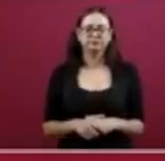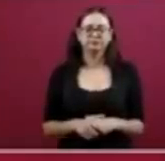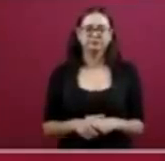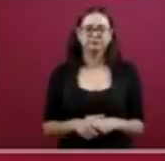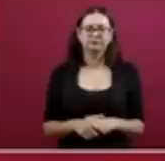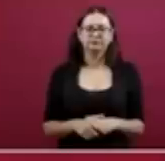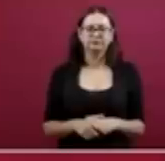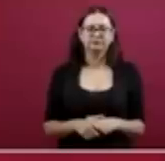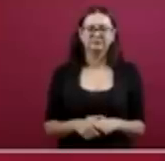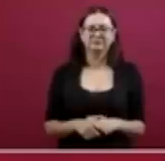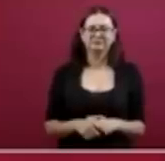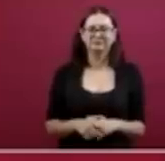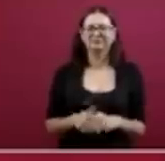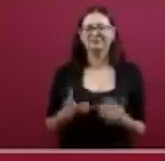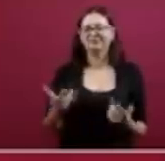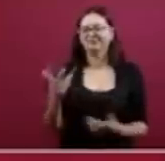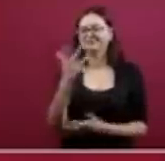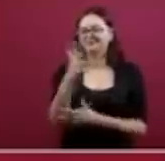ecoloco,